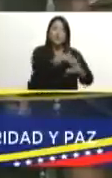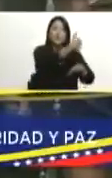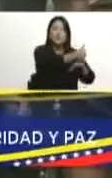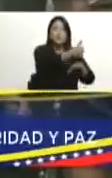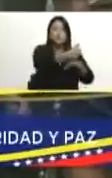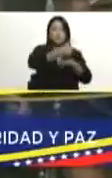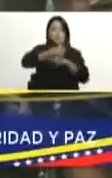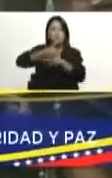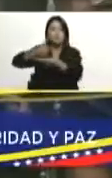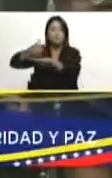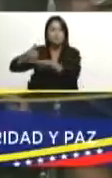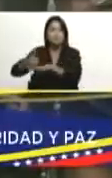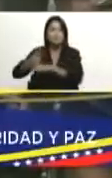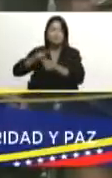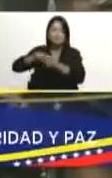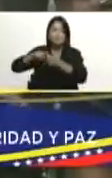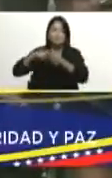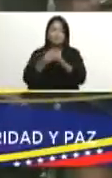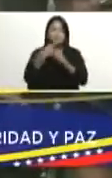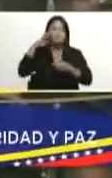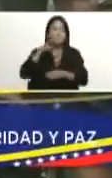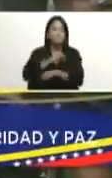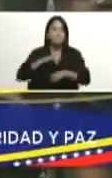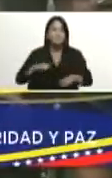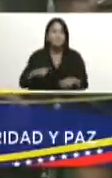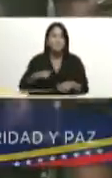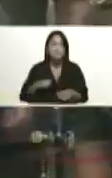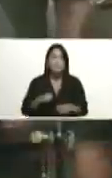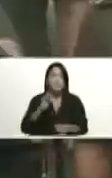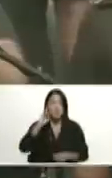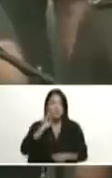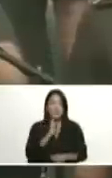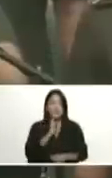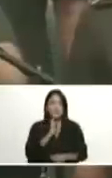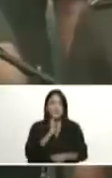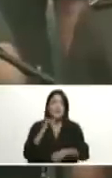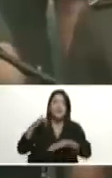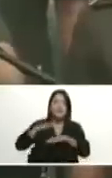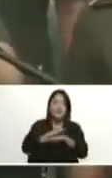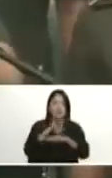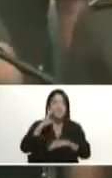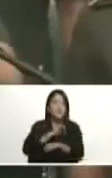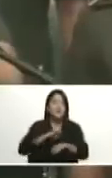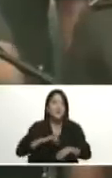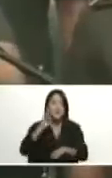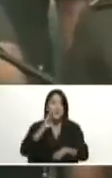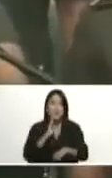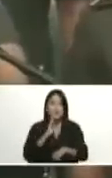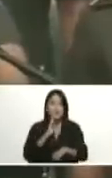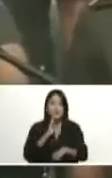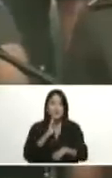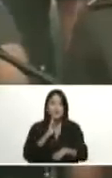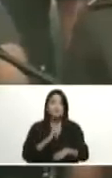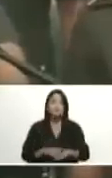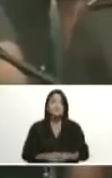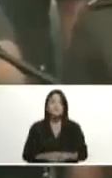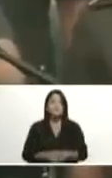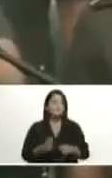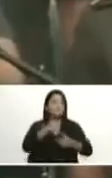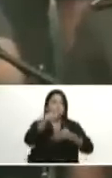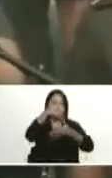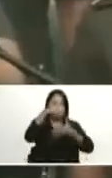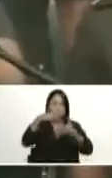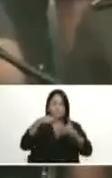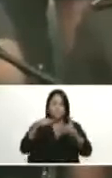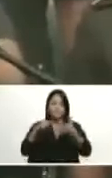del Ejército Bolivariano, de la Armada Bolivariana, de la Aviación Militar Bolivariana, de la Guardia Nacional Bolivariana